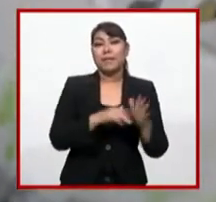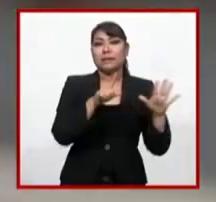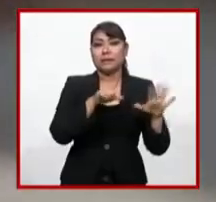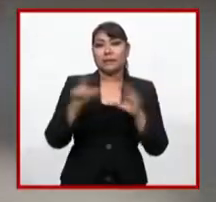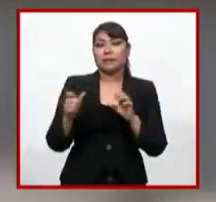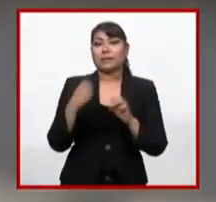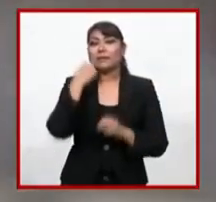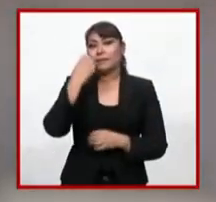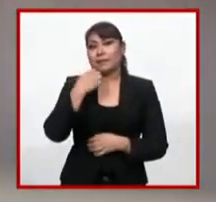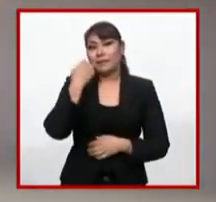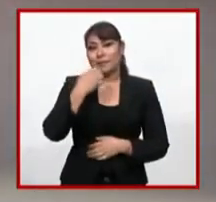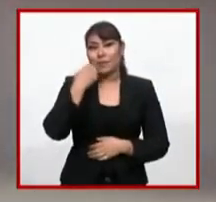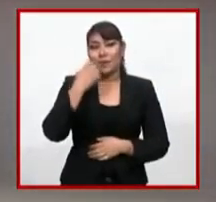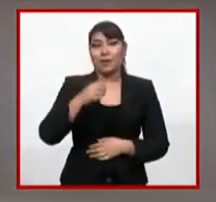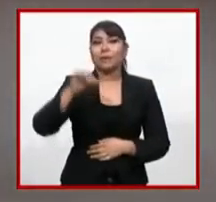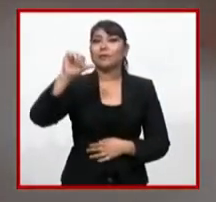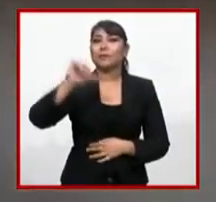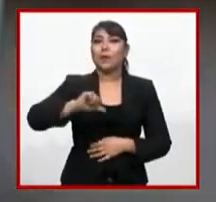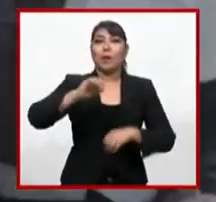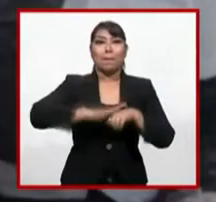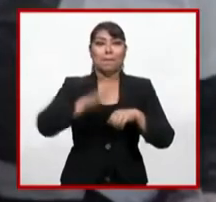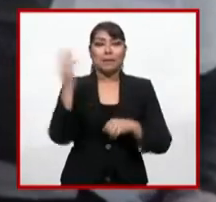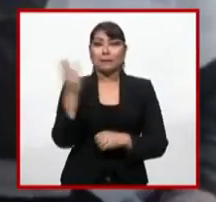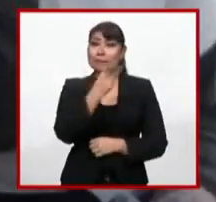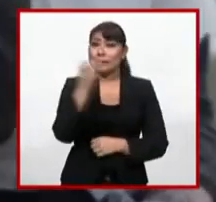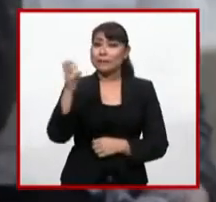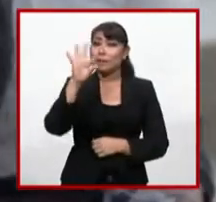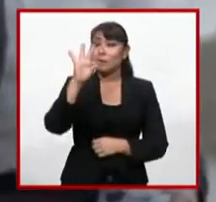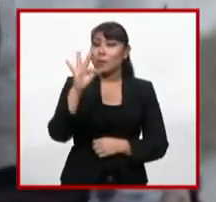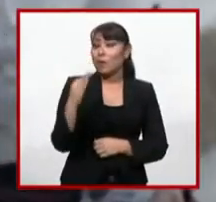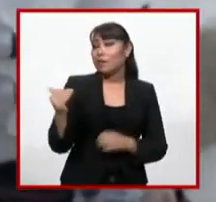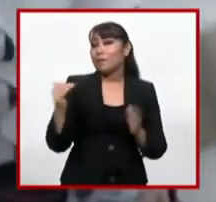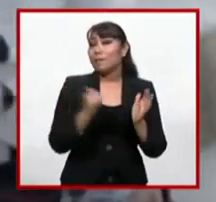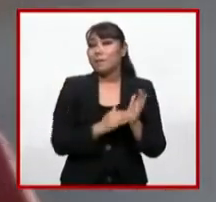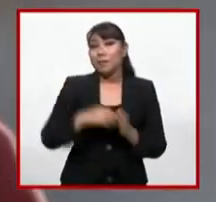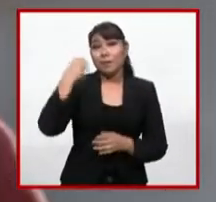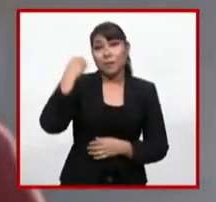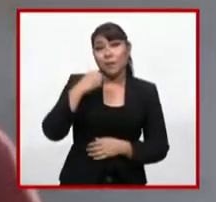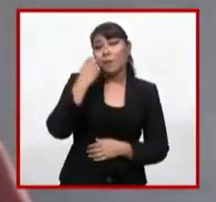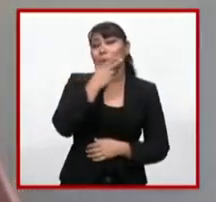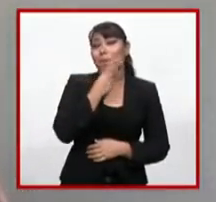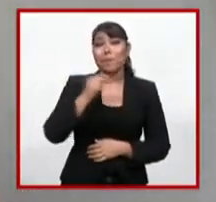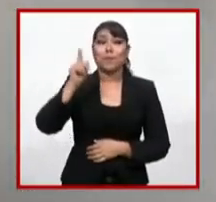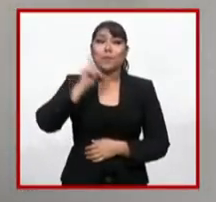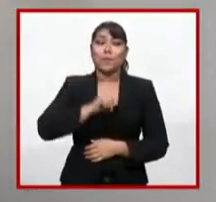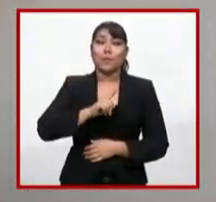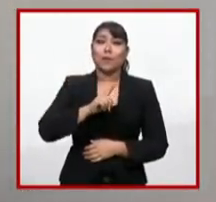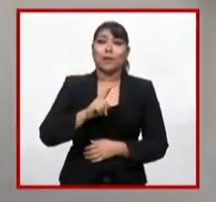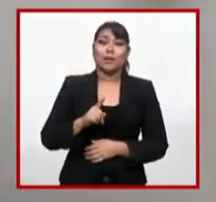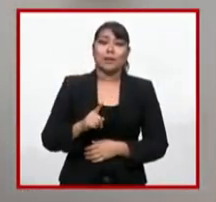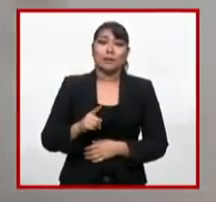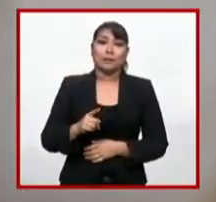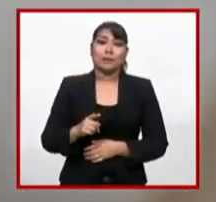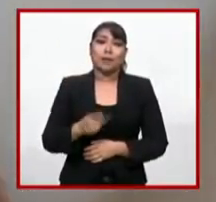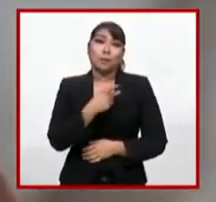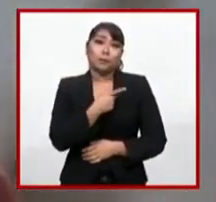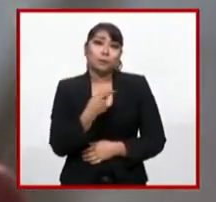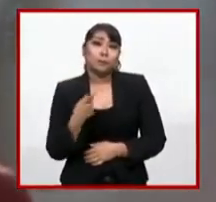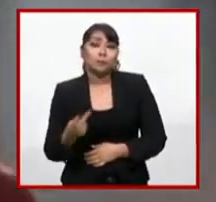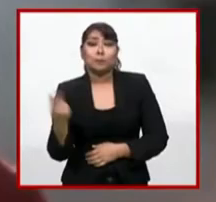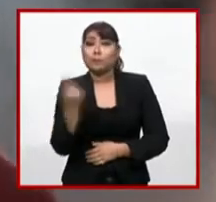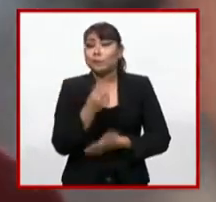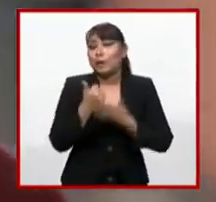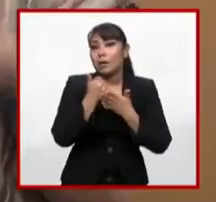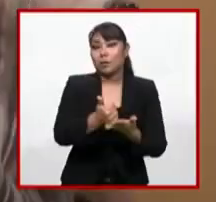cada mañana. Hoy, más de 340.000 oaxaqueñas y oaxaqueños en situación de vulnerabilidad reciben